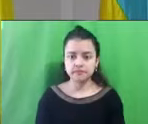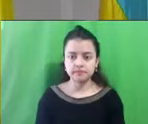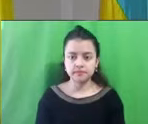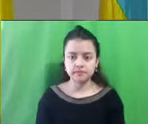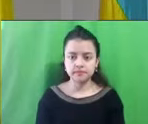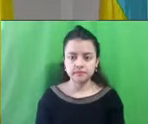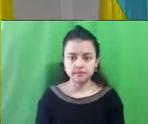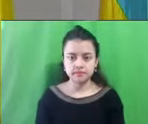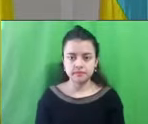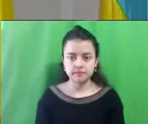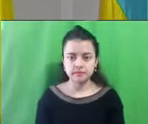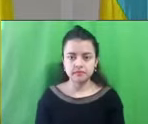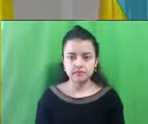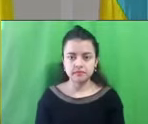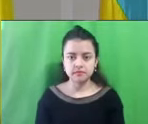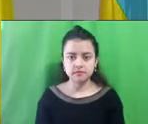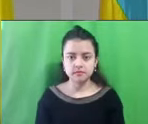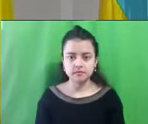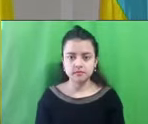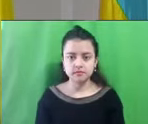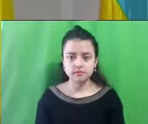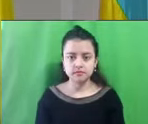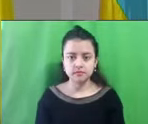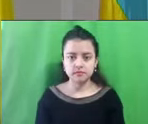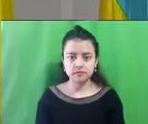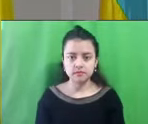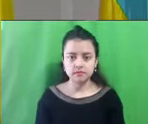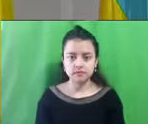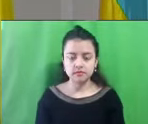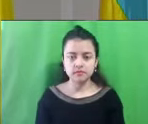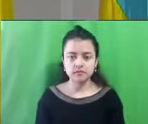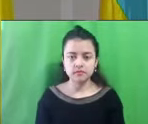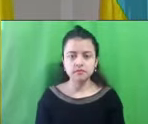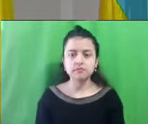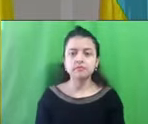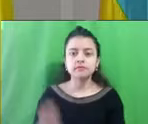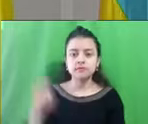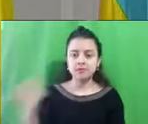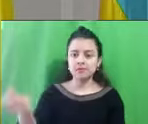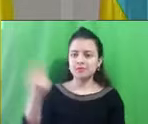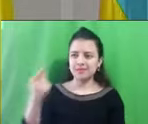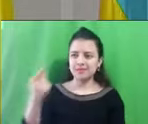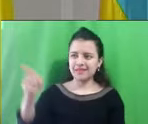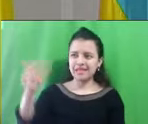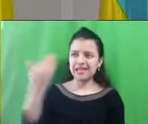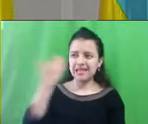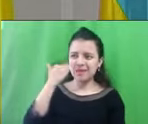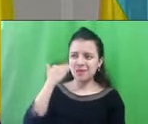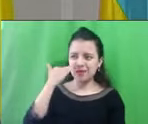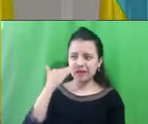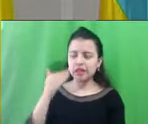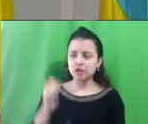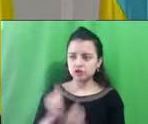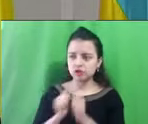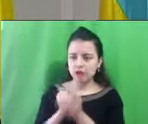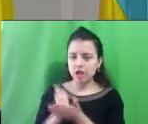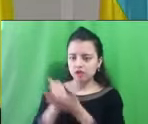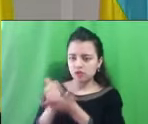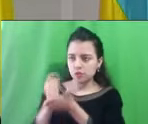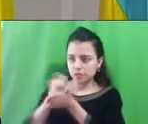estuvimos acompañando para ayudarla a redactar su pregunta de la mejor manera, para que podamos pues, responder cada una de